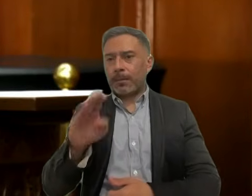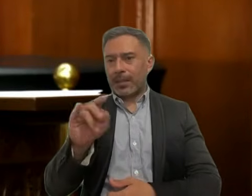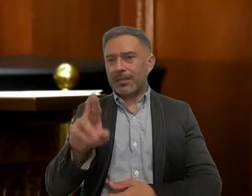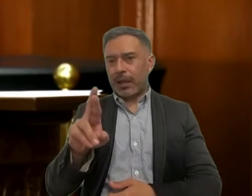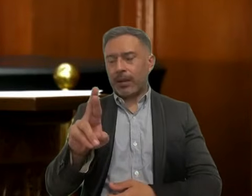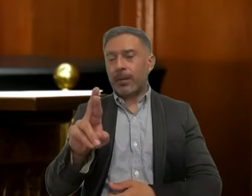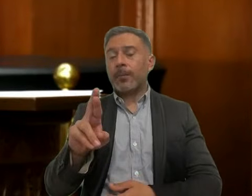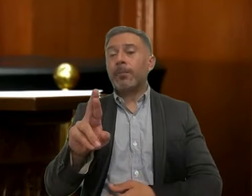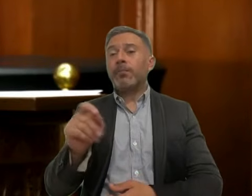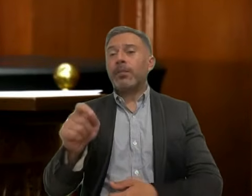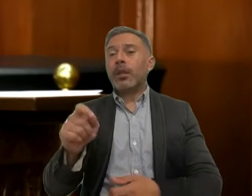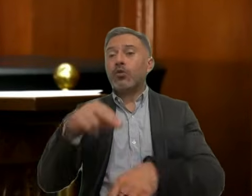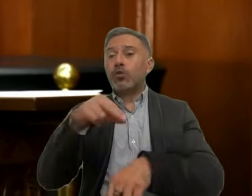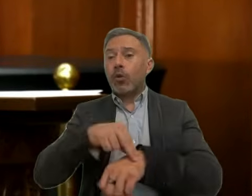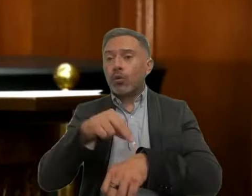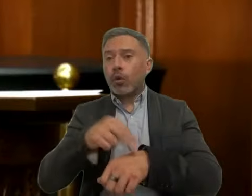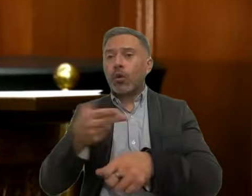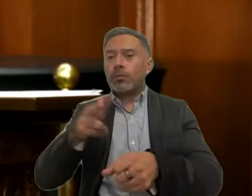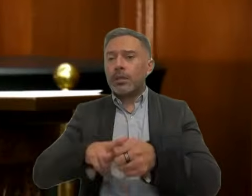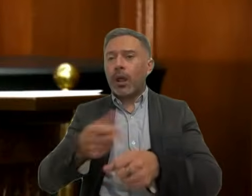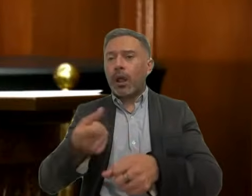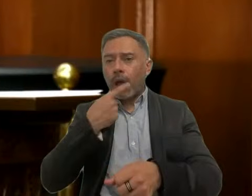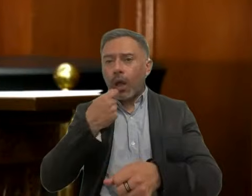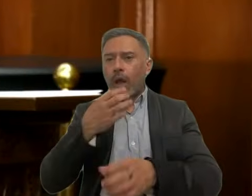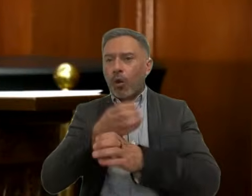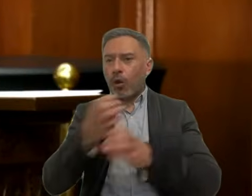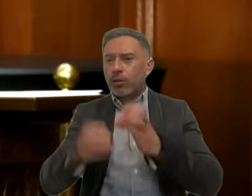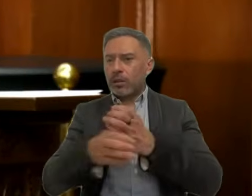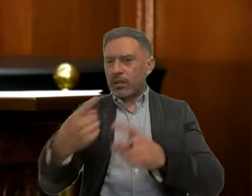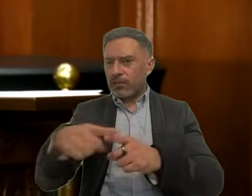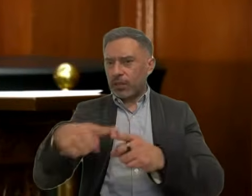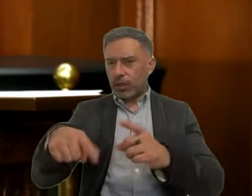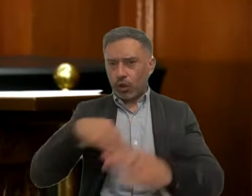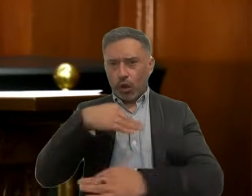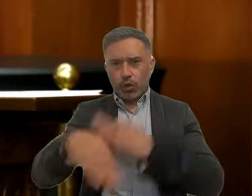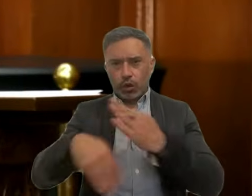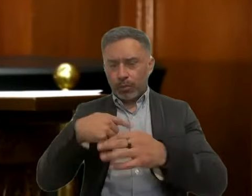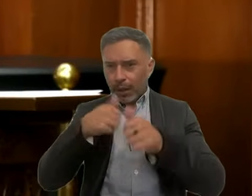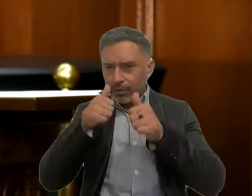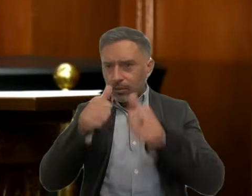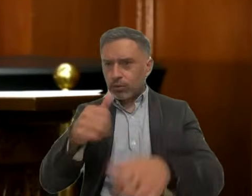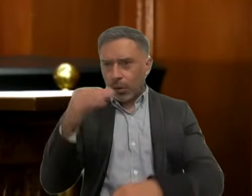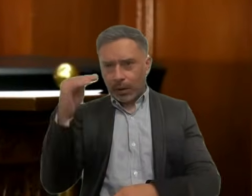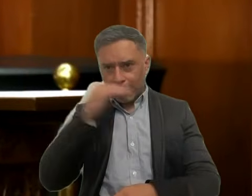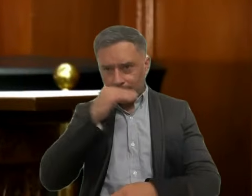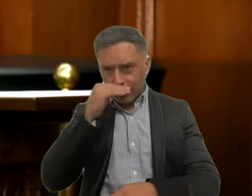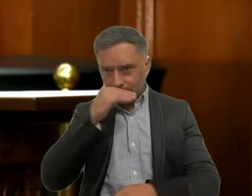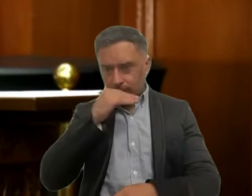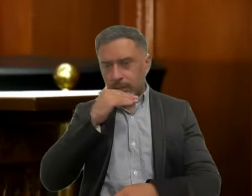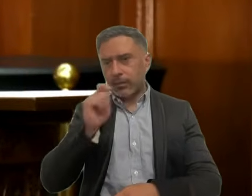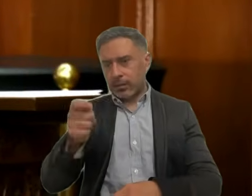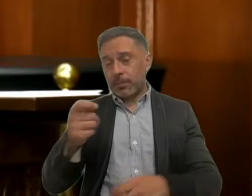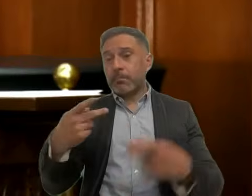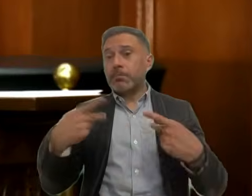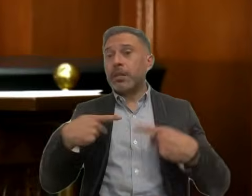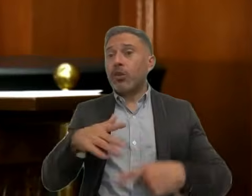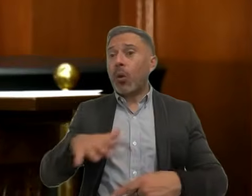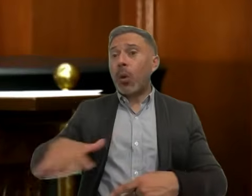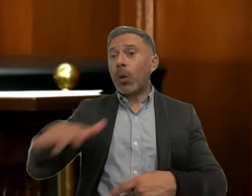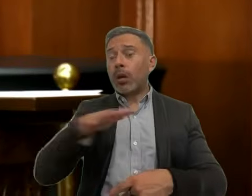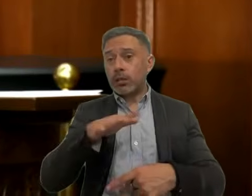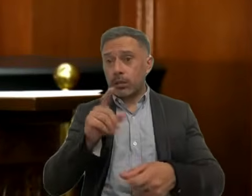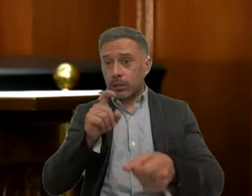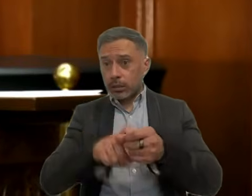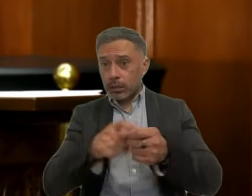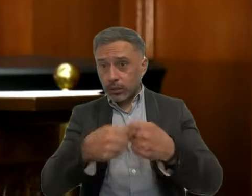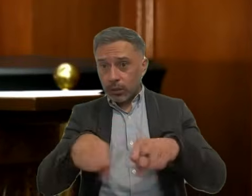integral gratuita, médica y hospitalaria, con medicamentos y demás insumos asociados a las personas sin afiliación